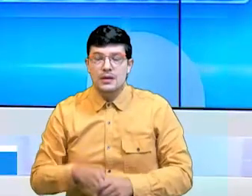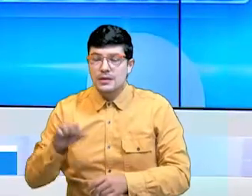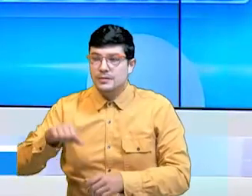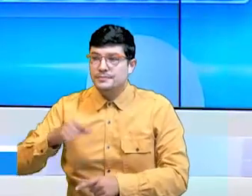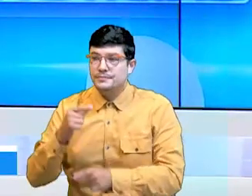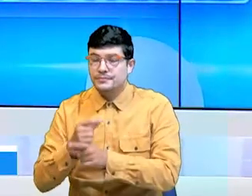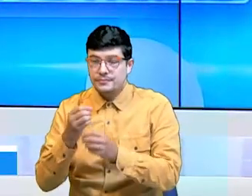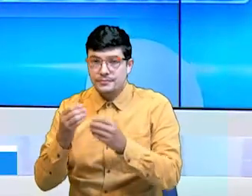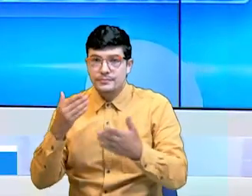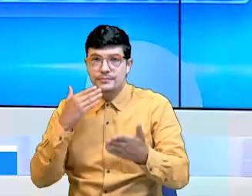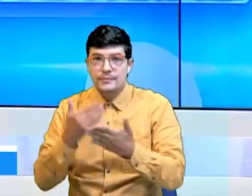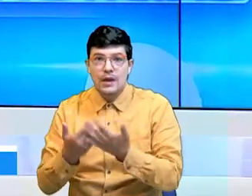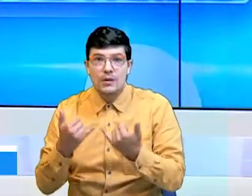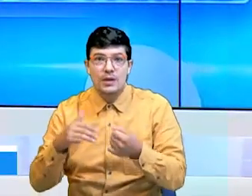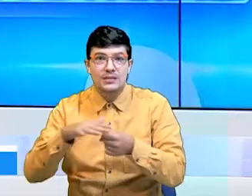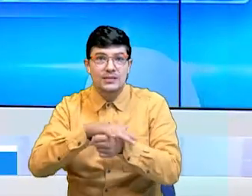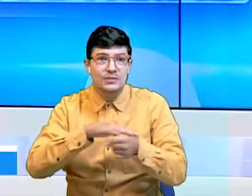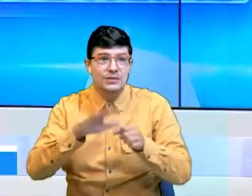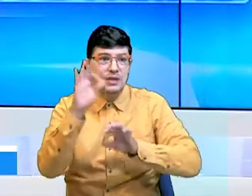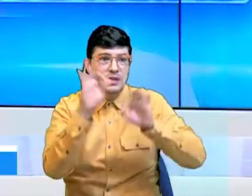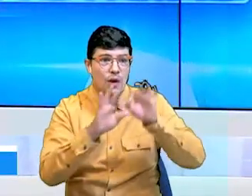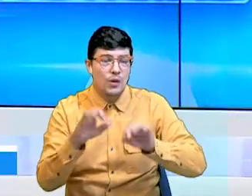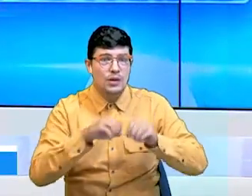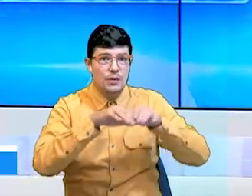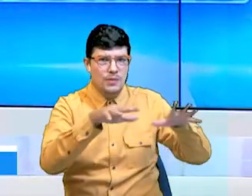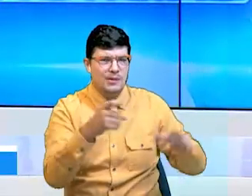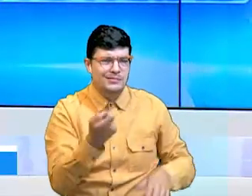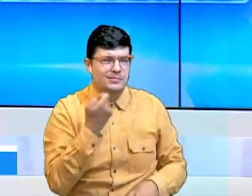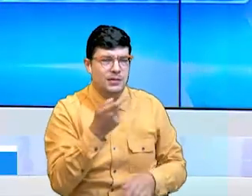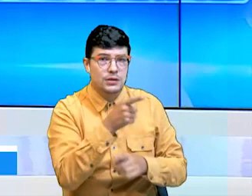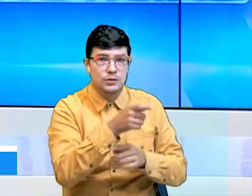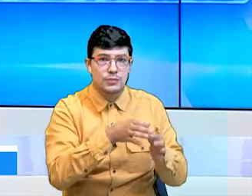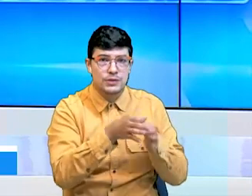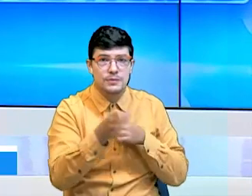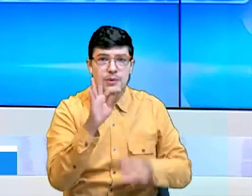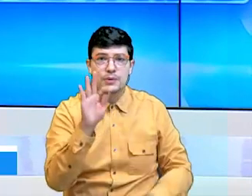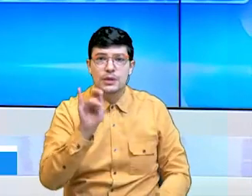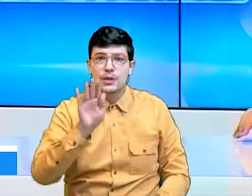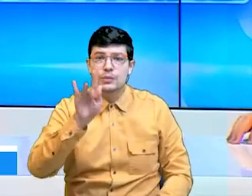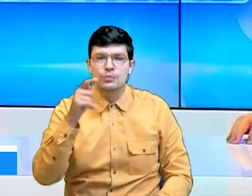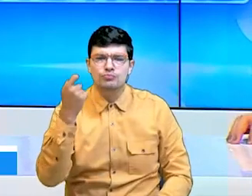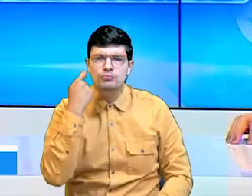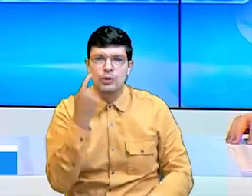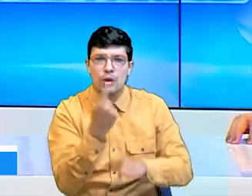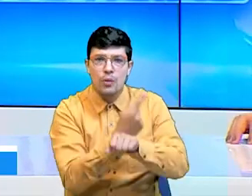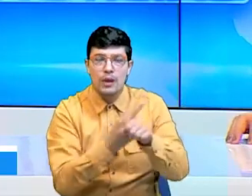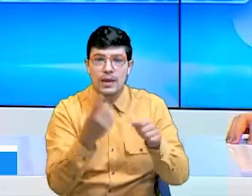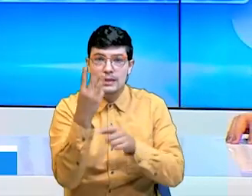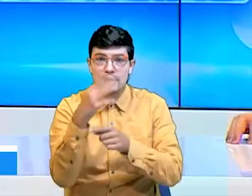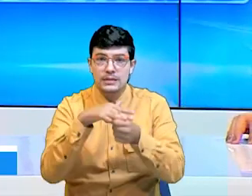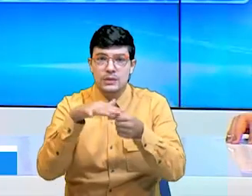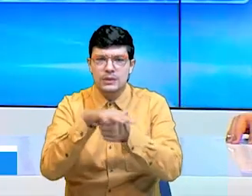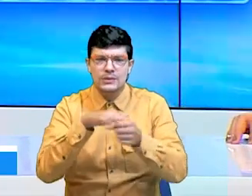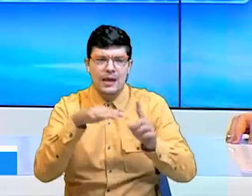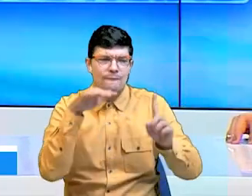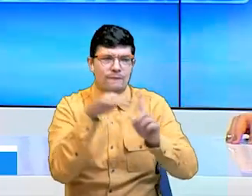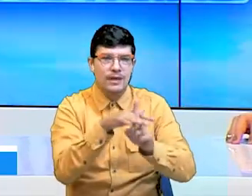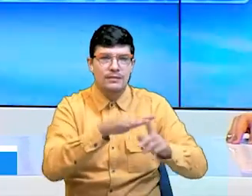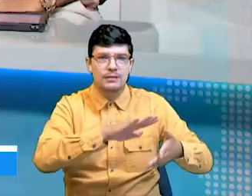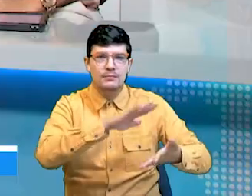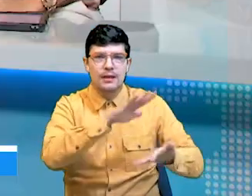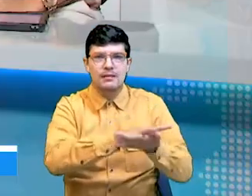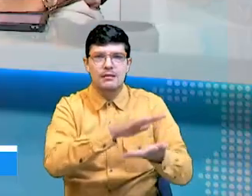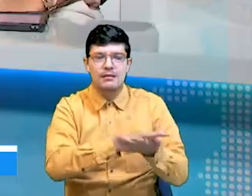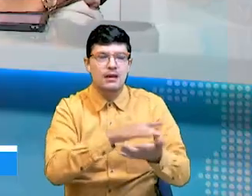Y la situación de orden público vuelve a ser delicada en el municipio de Tibú. En las últimas horas se presentaron tres hechos que alteraron la tranquilidad de